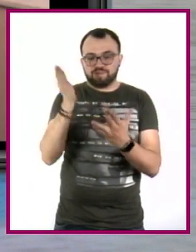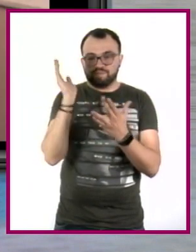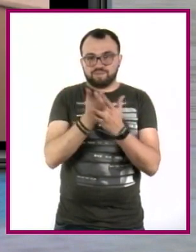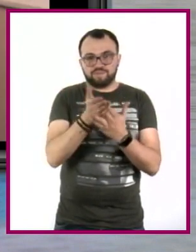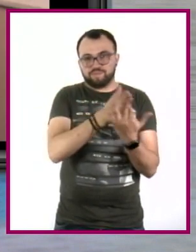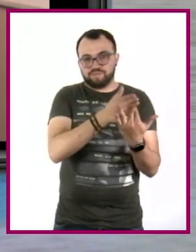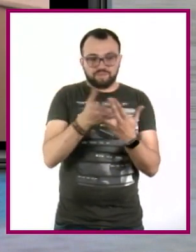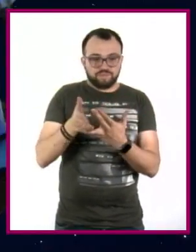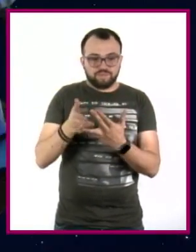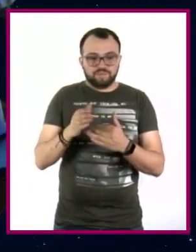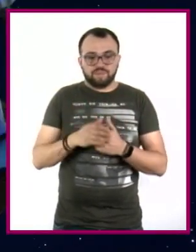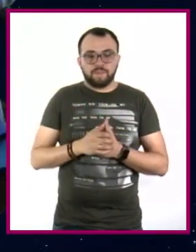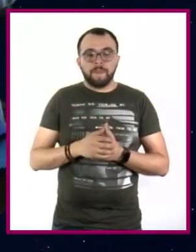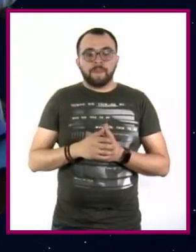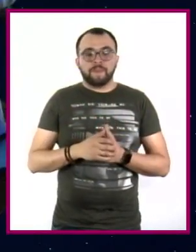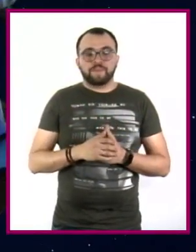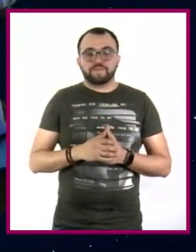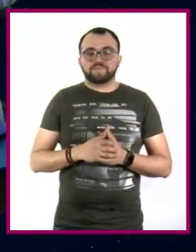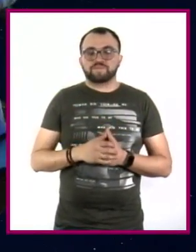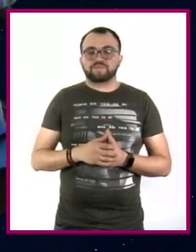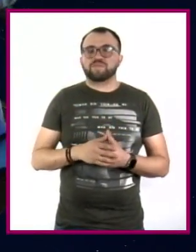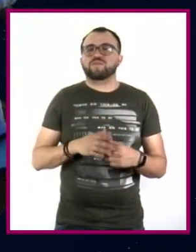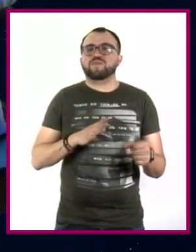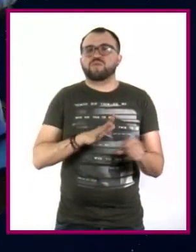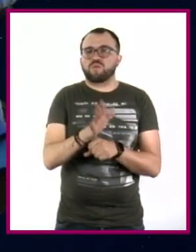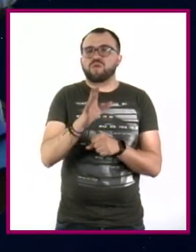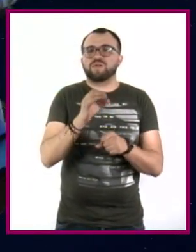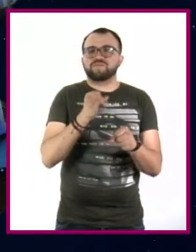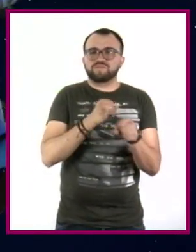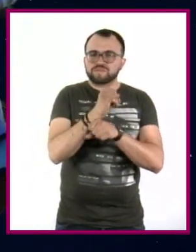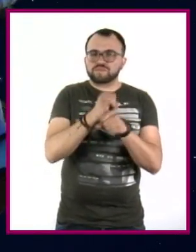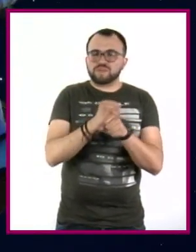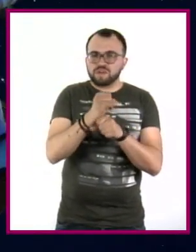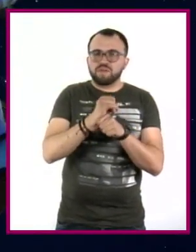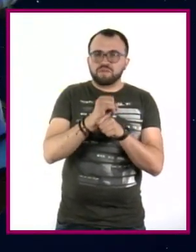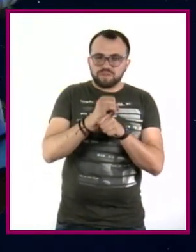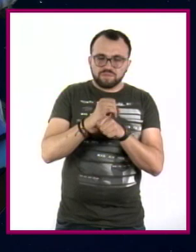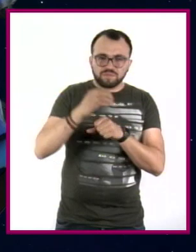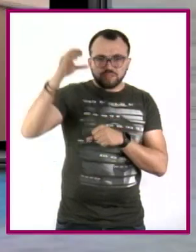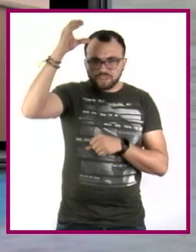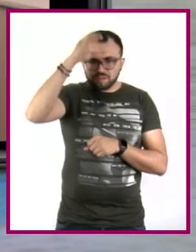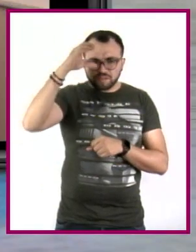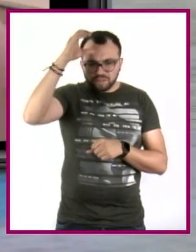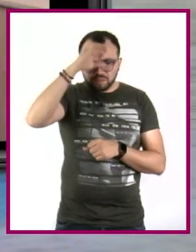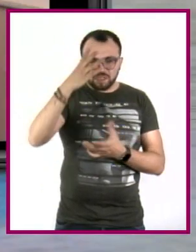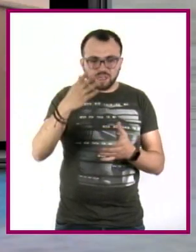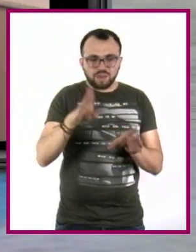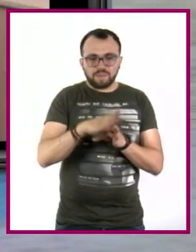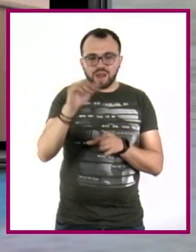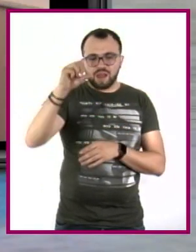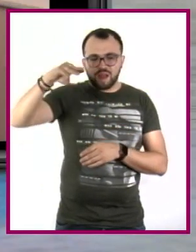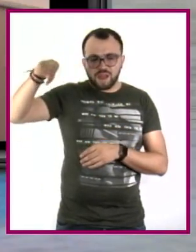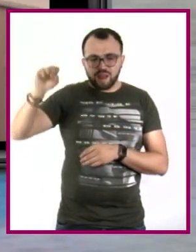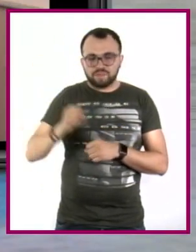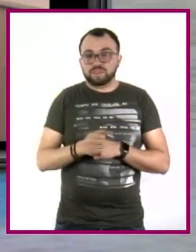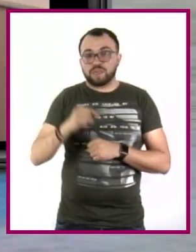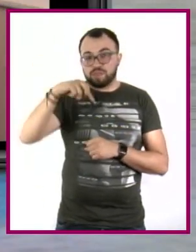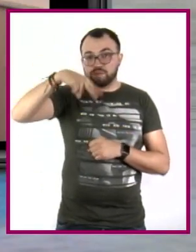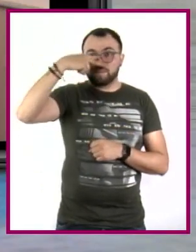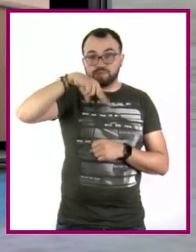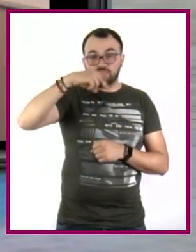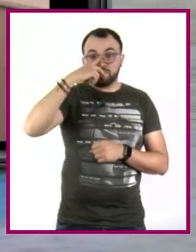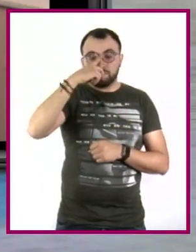antimateria. ¿Qué investigaciones científicas se están realizando con AMS? En particular, los mexicanos,